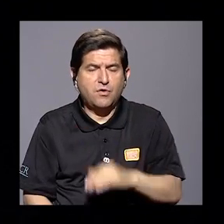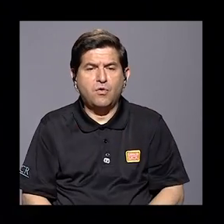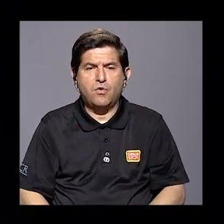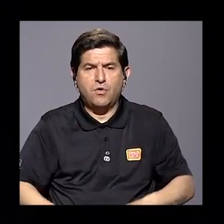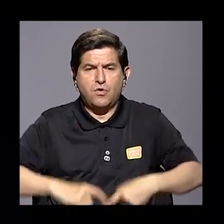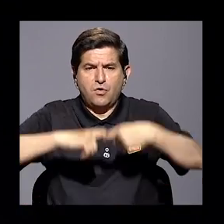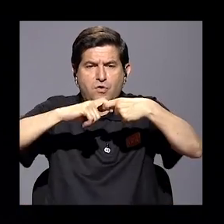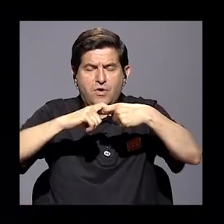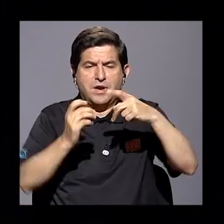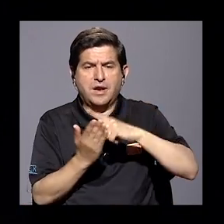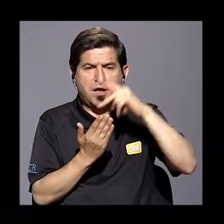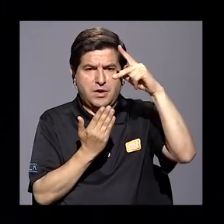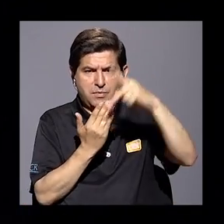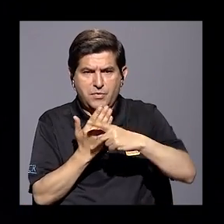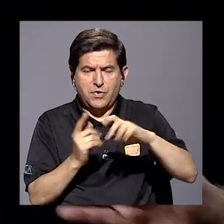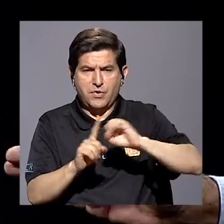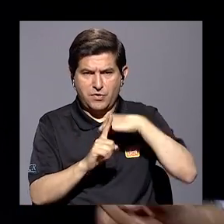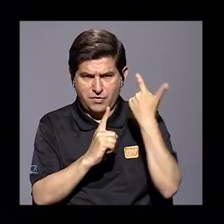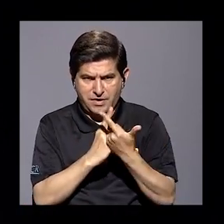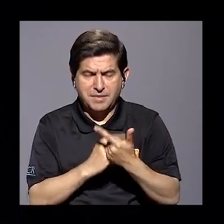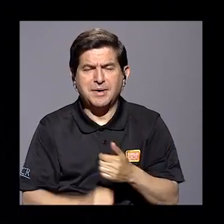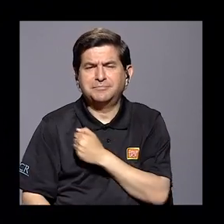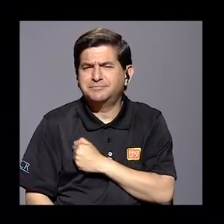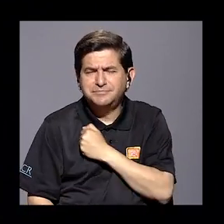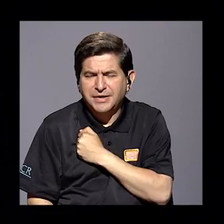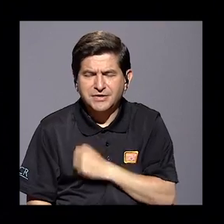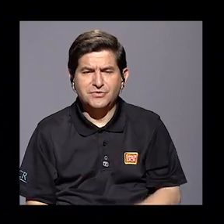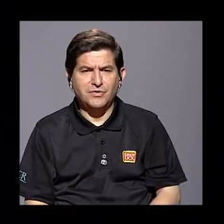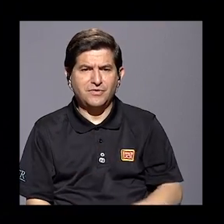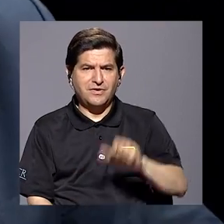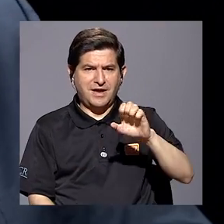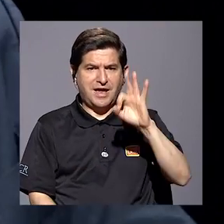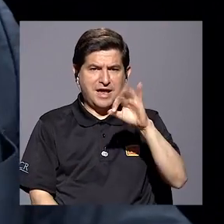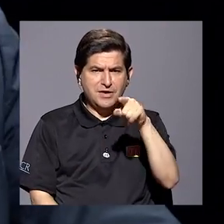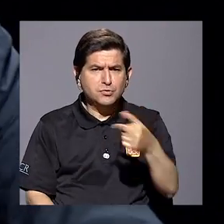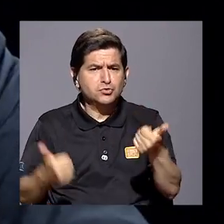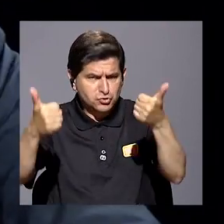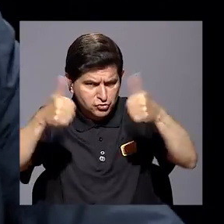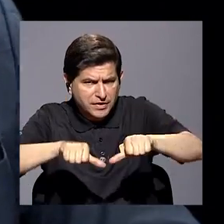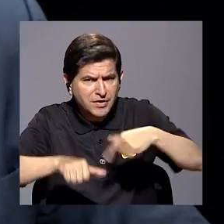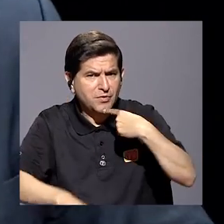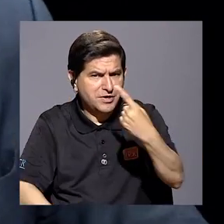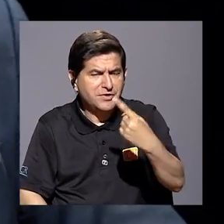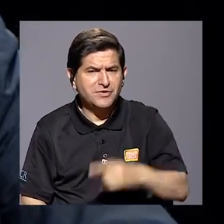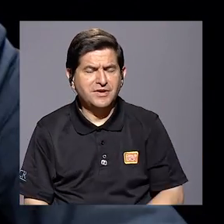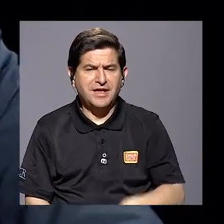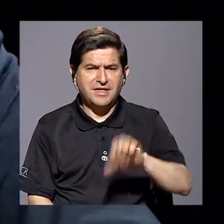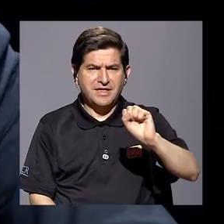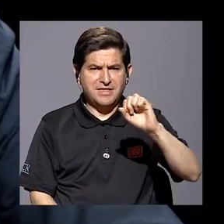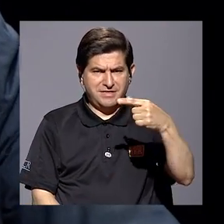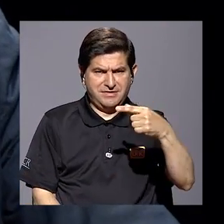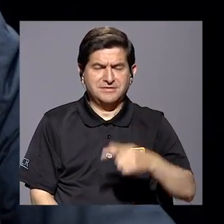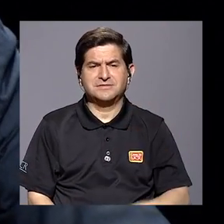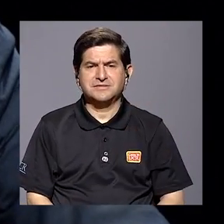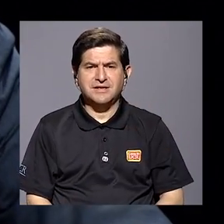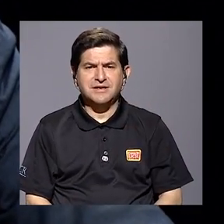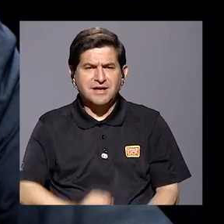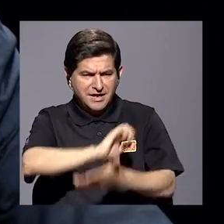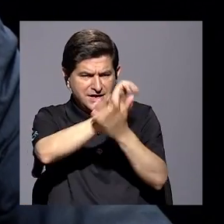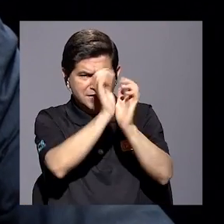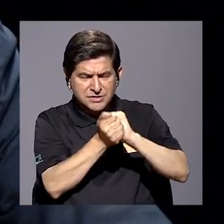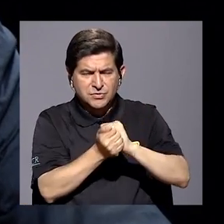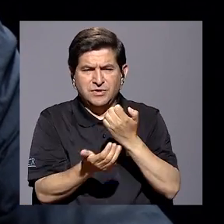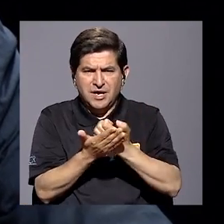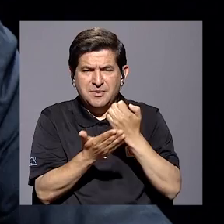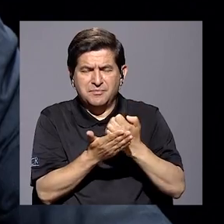congelar fondos de programas sociales que es culpa al surgía google y estaría usted de acuerdo con esto que dice sofía esta es